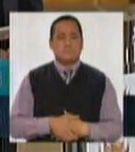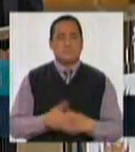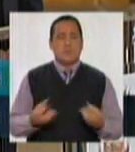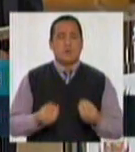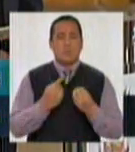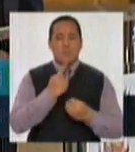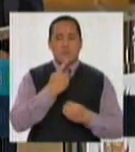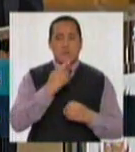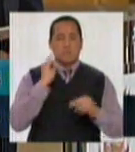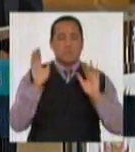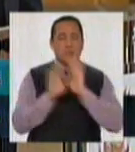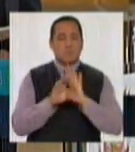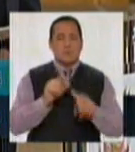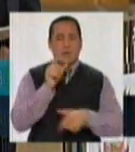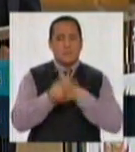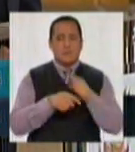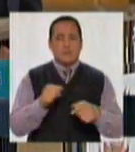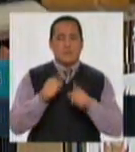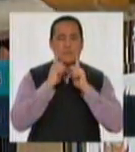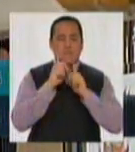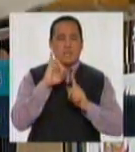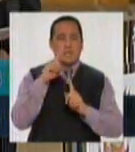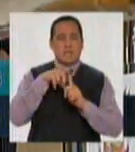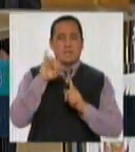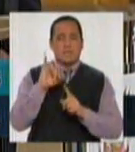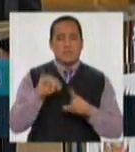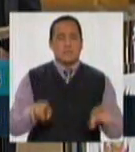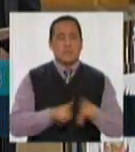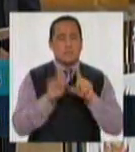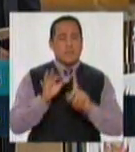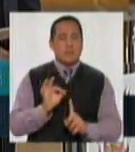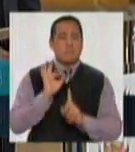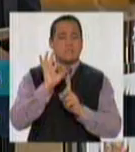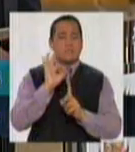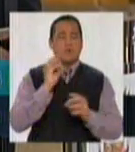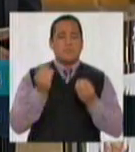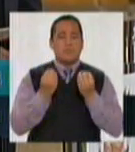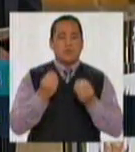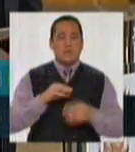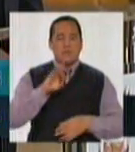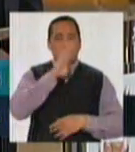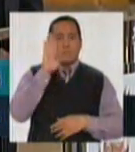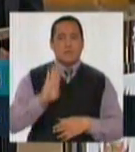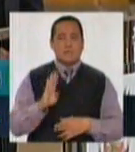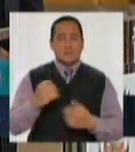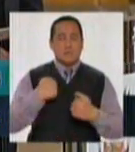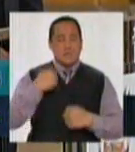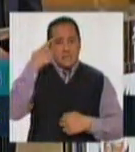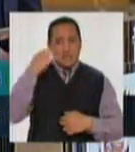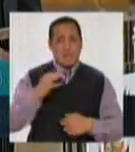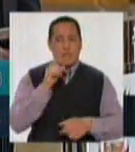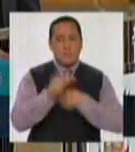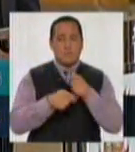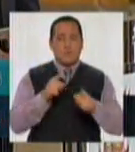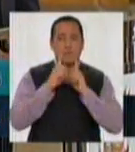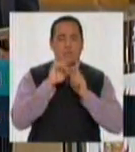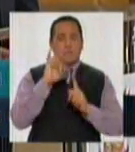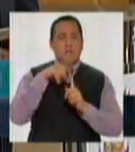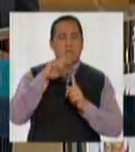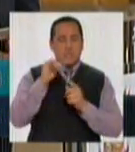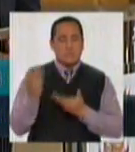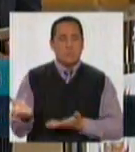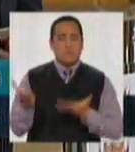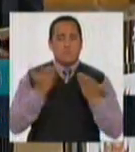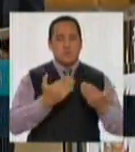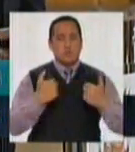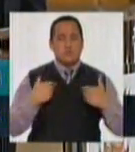como es el caso de los haitianos, en específico porque Brasil considera a los haitianos que son muy bienvenidos